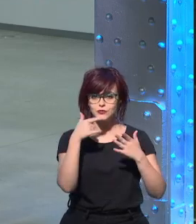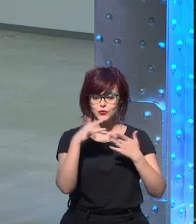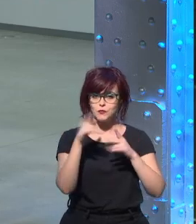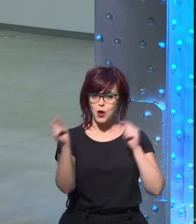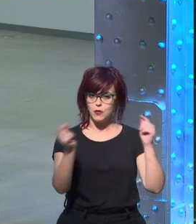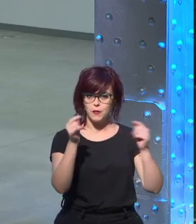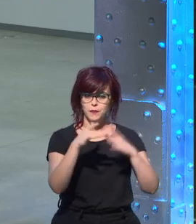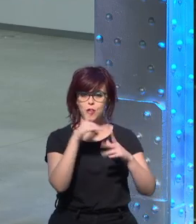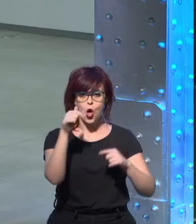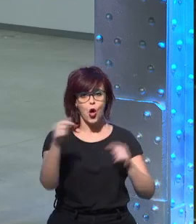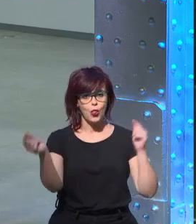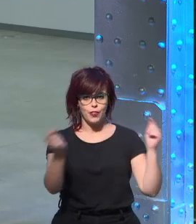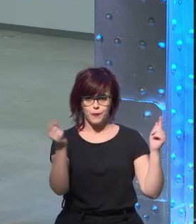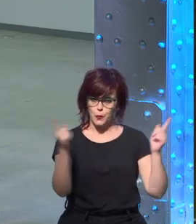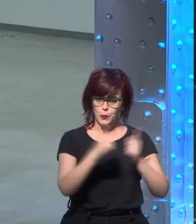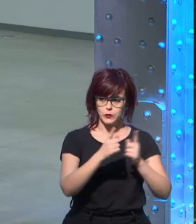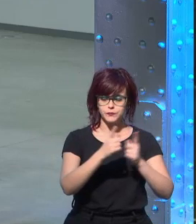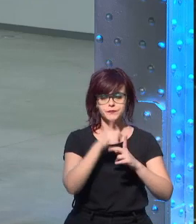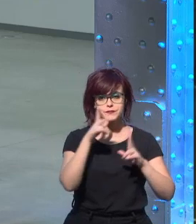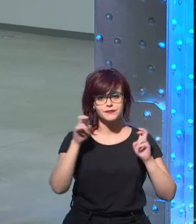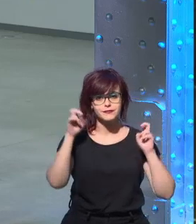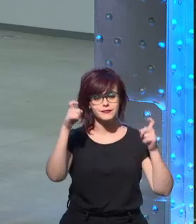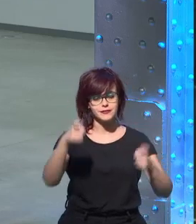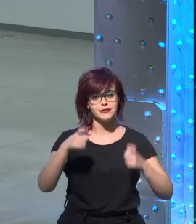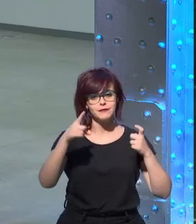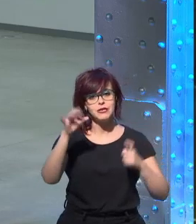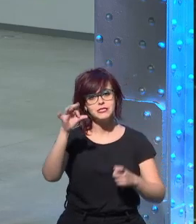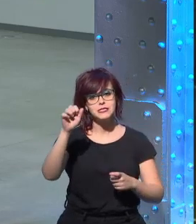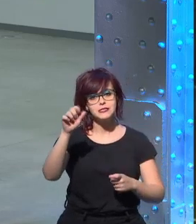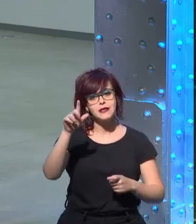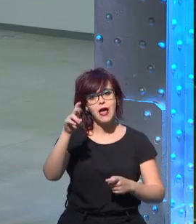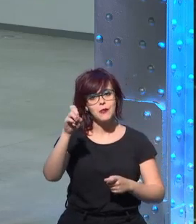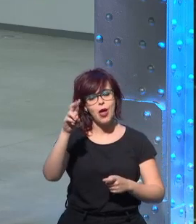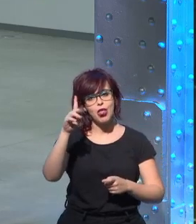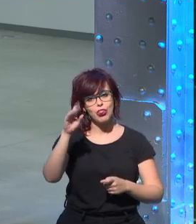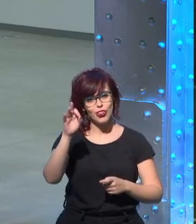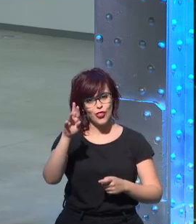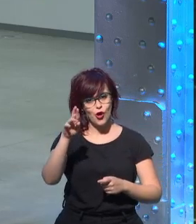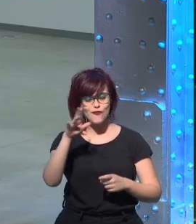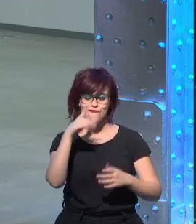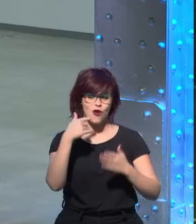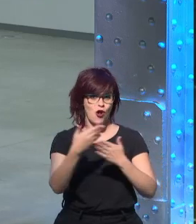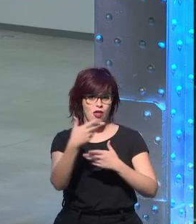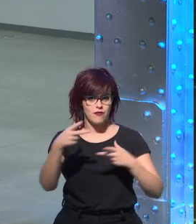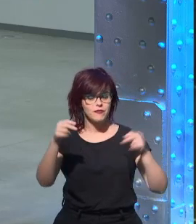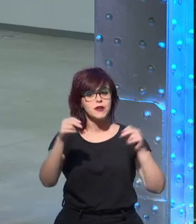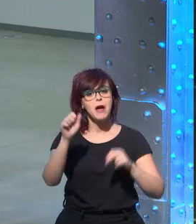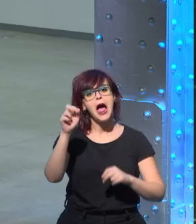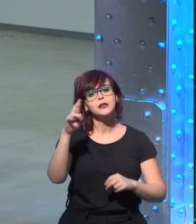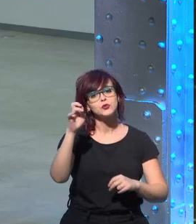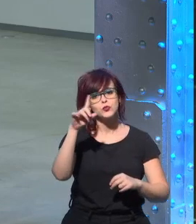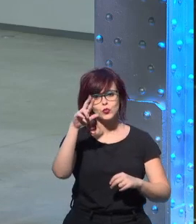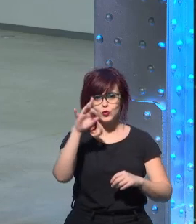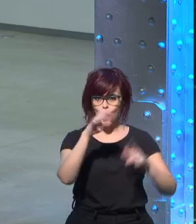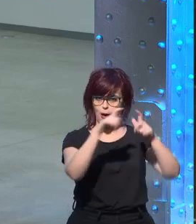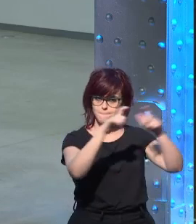aunque sea por poco tiempo en el coloquio, antes de que Salvador cierre la jornada. Arturo es empresario, ocupa actualmente el